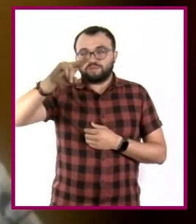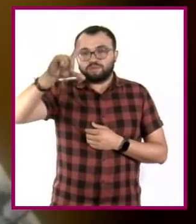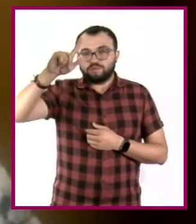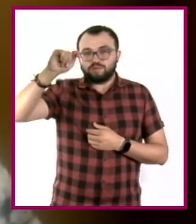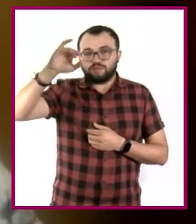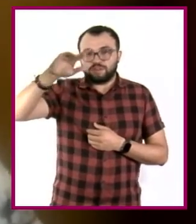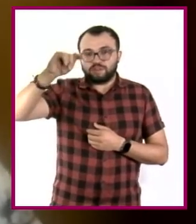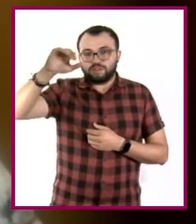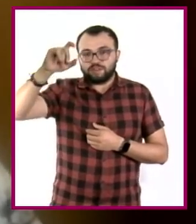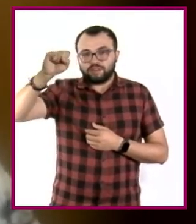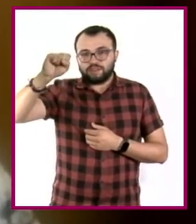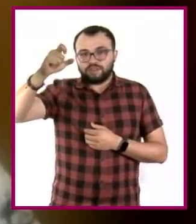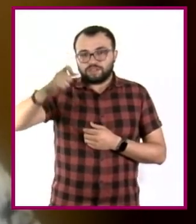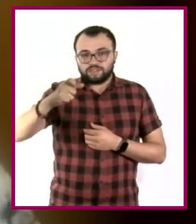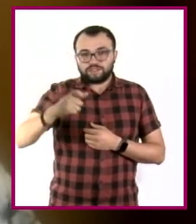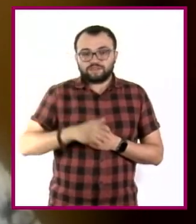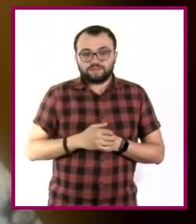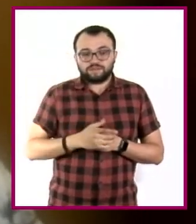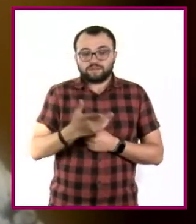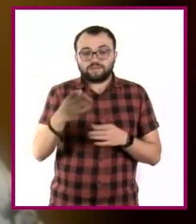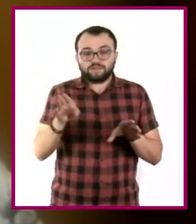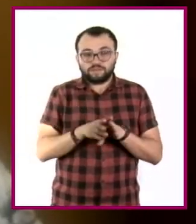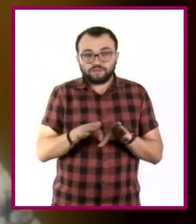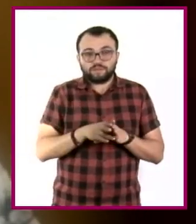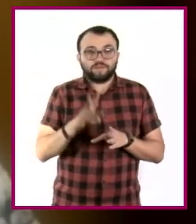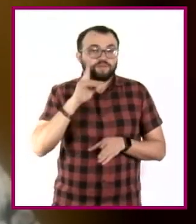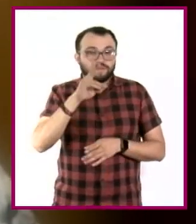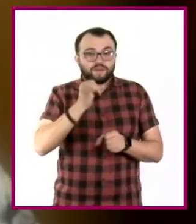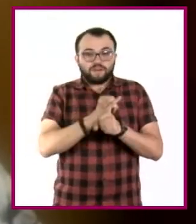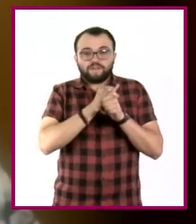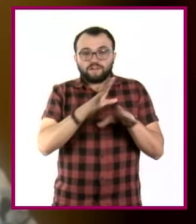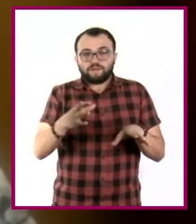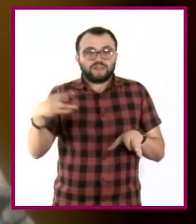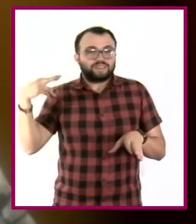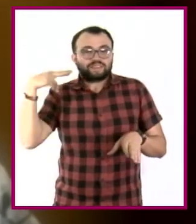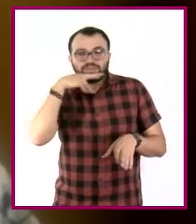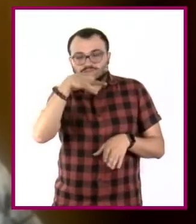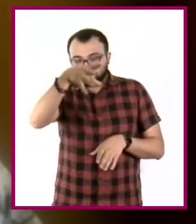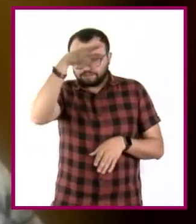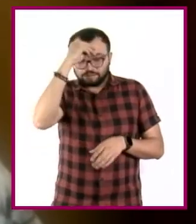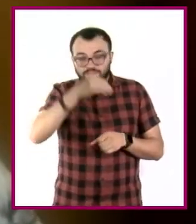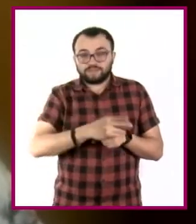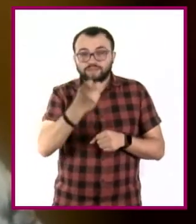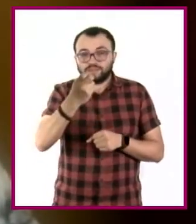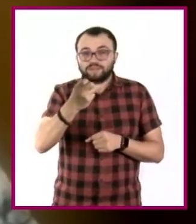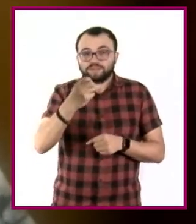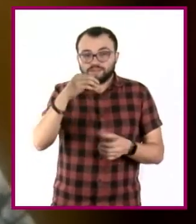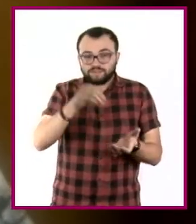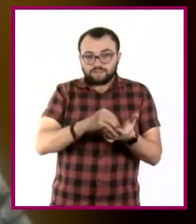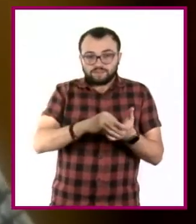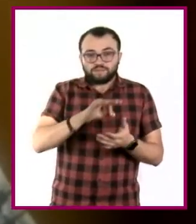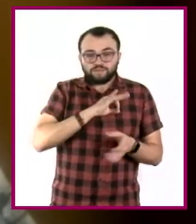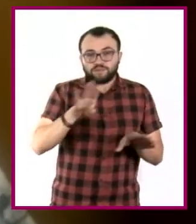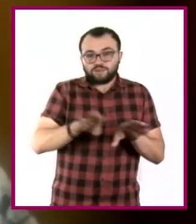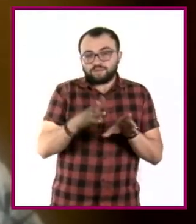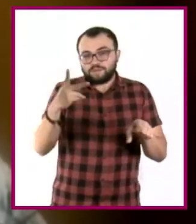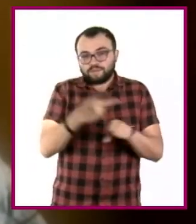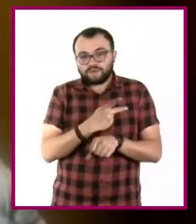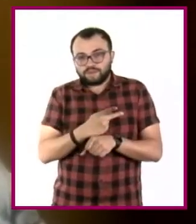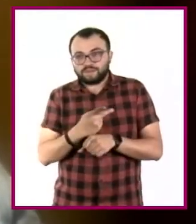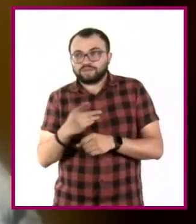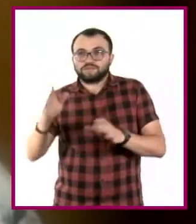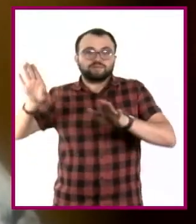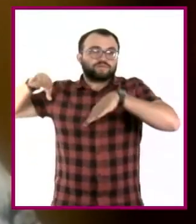Han aprendido a tener la información de una forma inmediata, de saber en este momento qué es lo que está pasando en